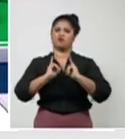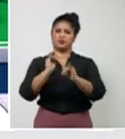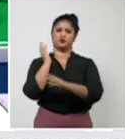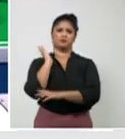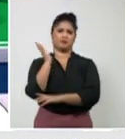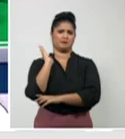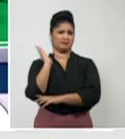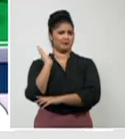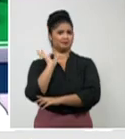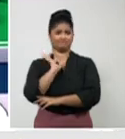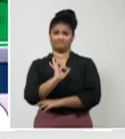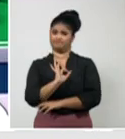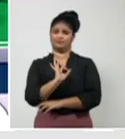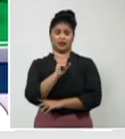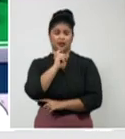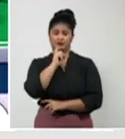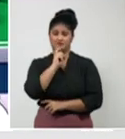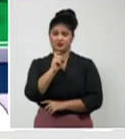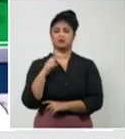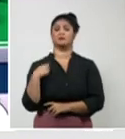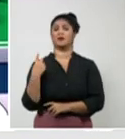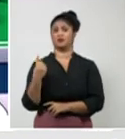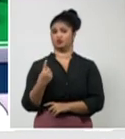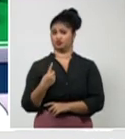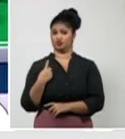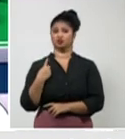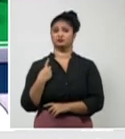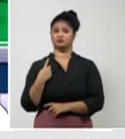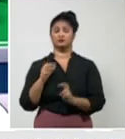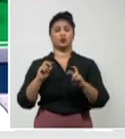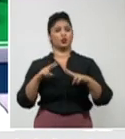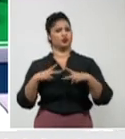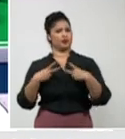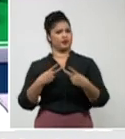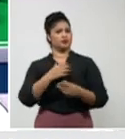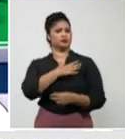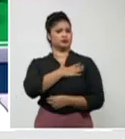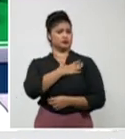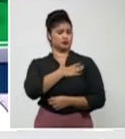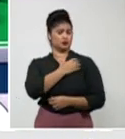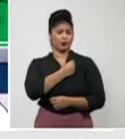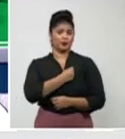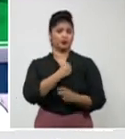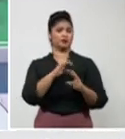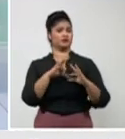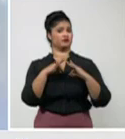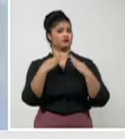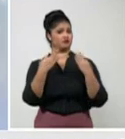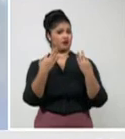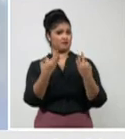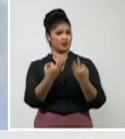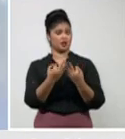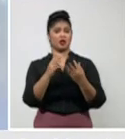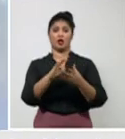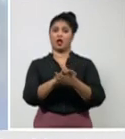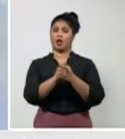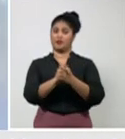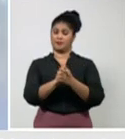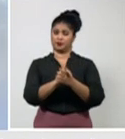condolencias familiares y amistades. De esa manera, Cuba amanece con 10.154